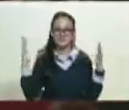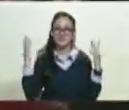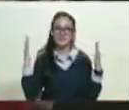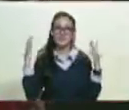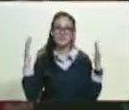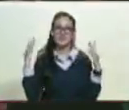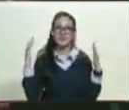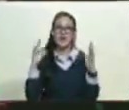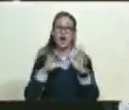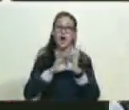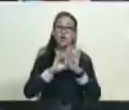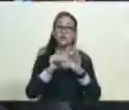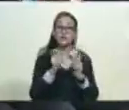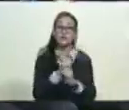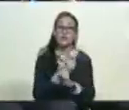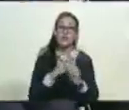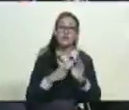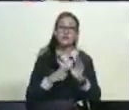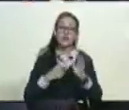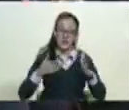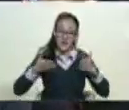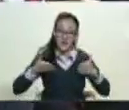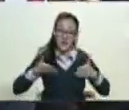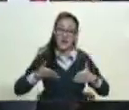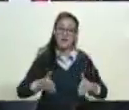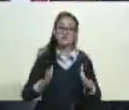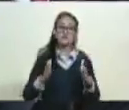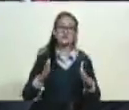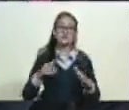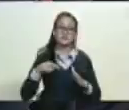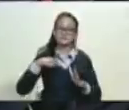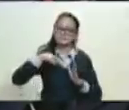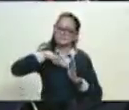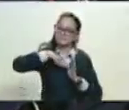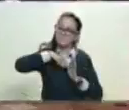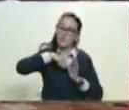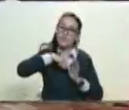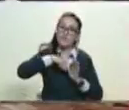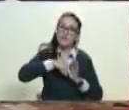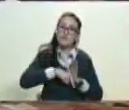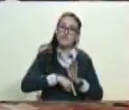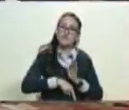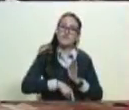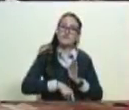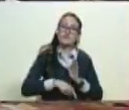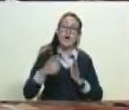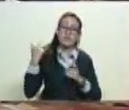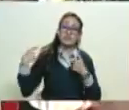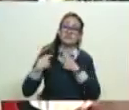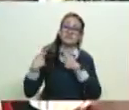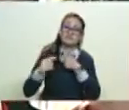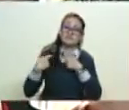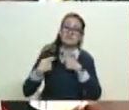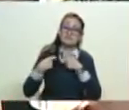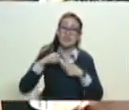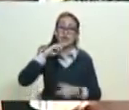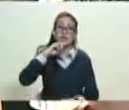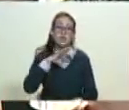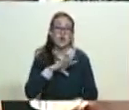Esta constituyente nació de un profundo conflicto histórico. Un